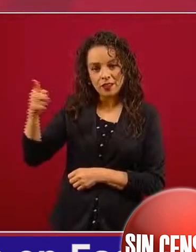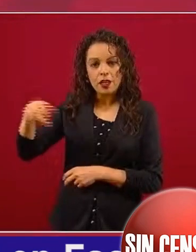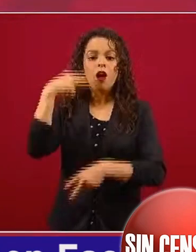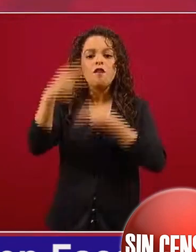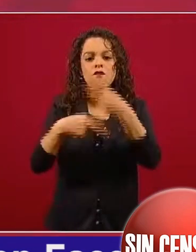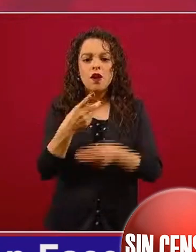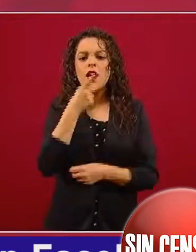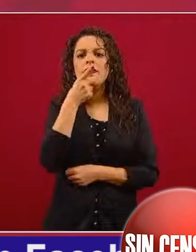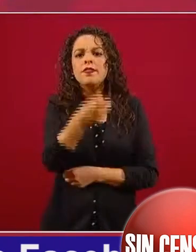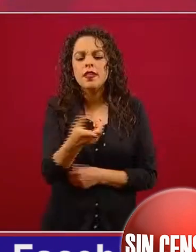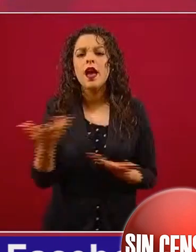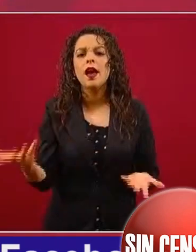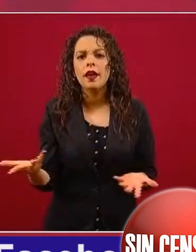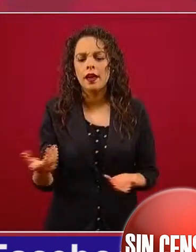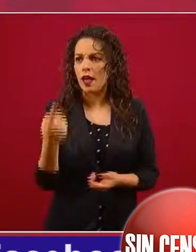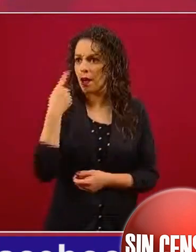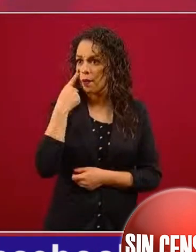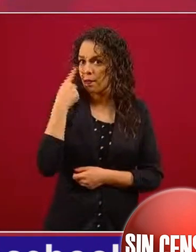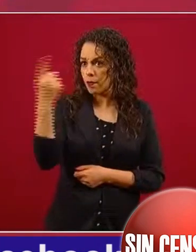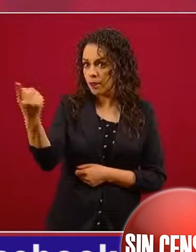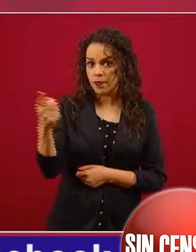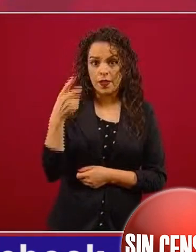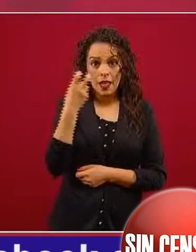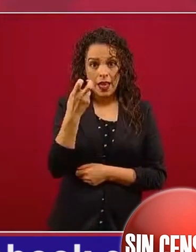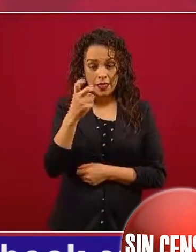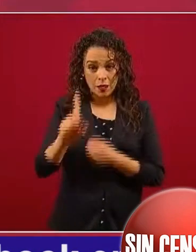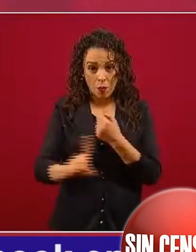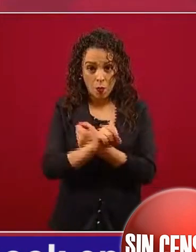lo de Ayotzinapa es una farsa?